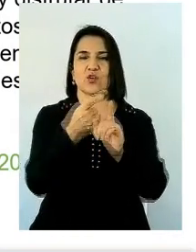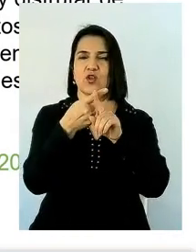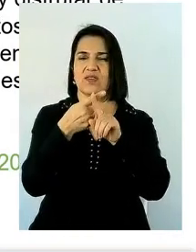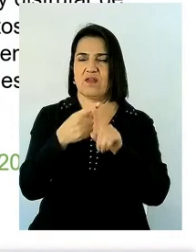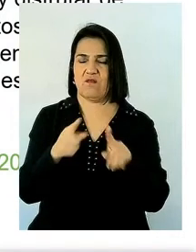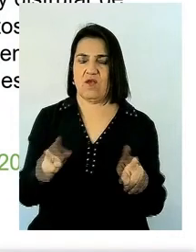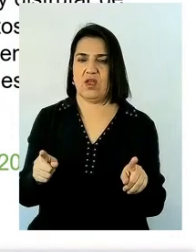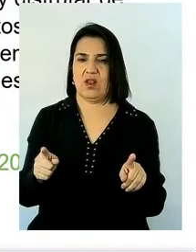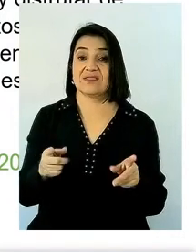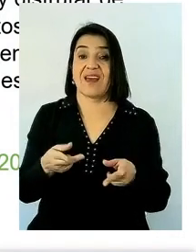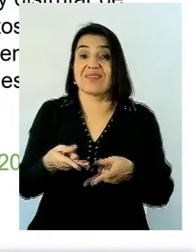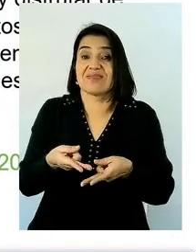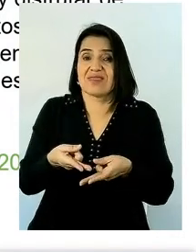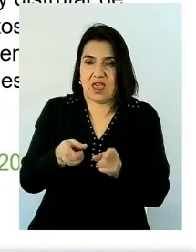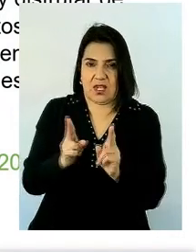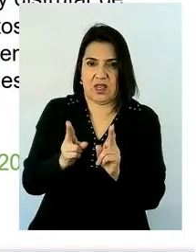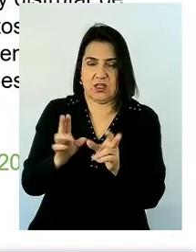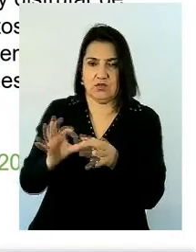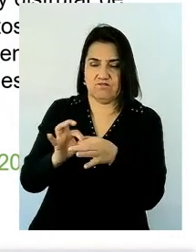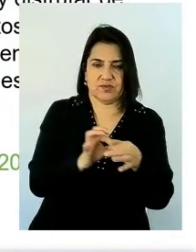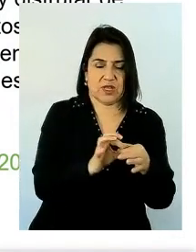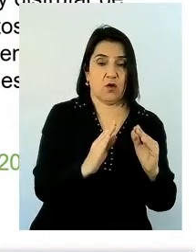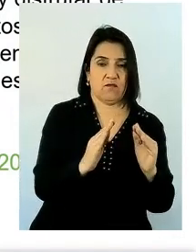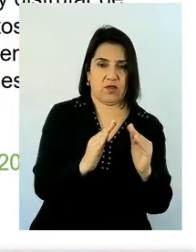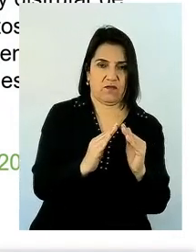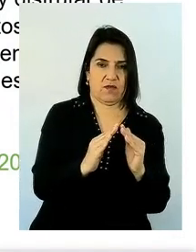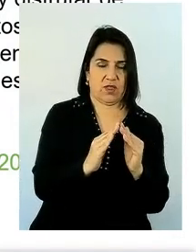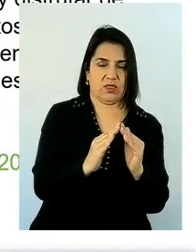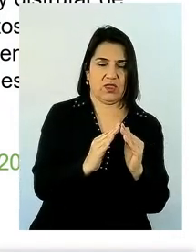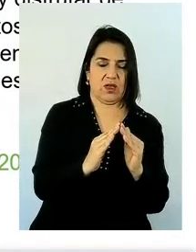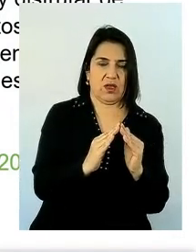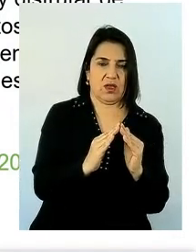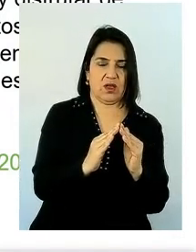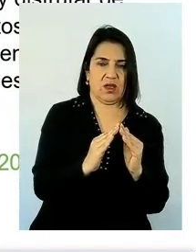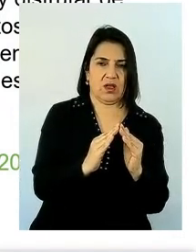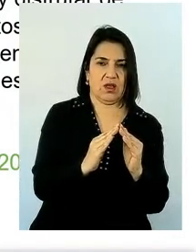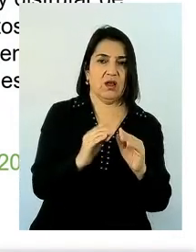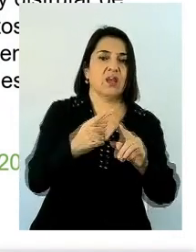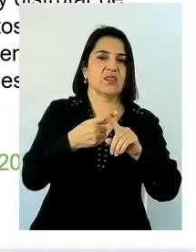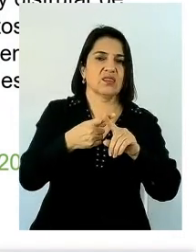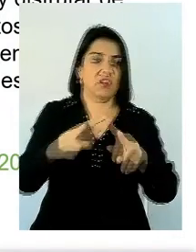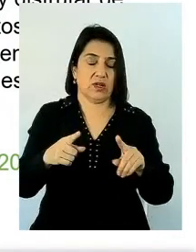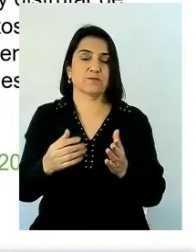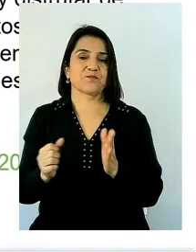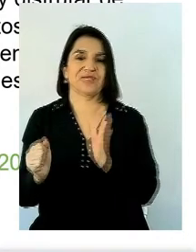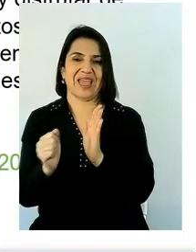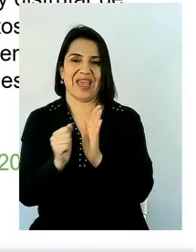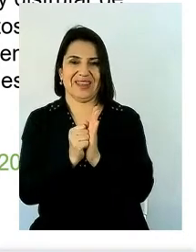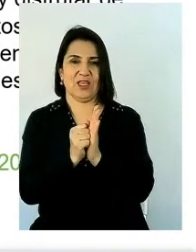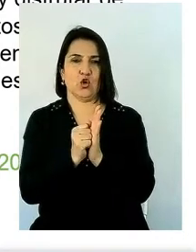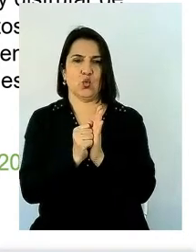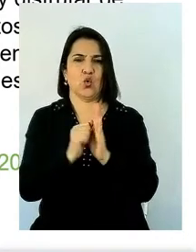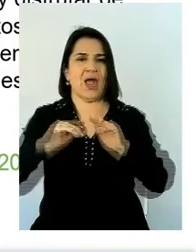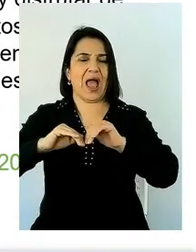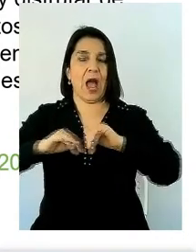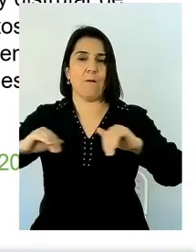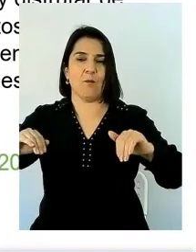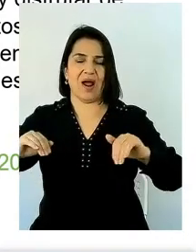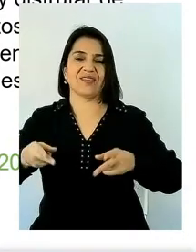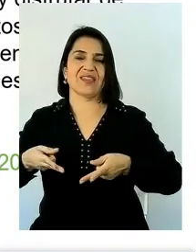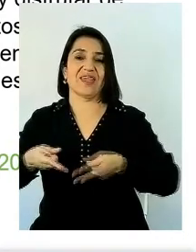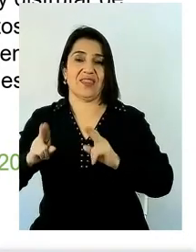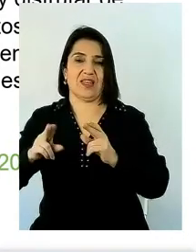están asociados a la vivienda por un artículo independiente de los derechos de la ciudad y territorio,